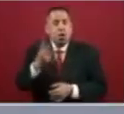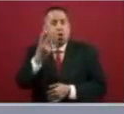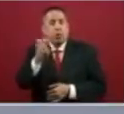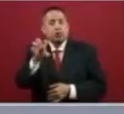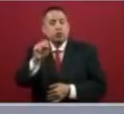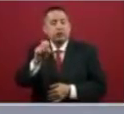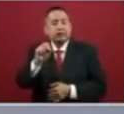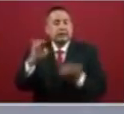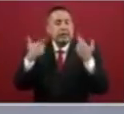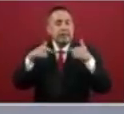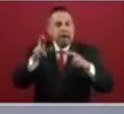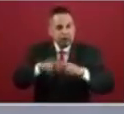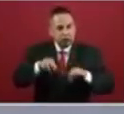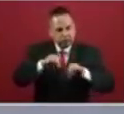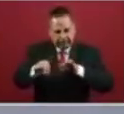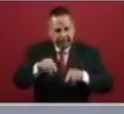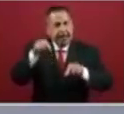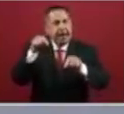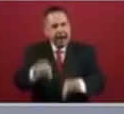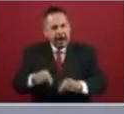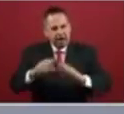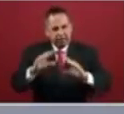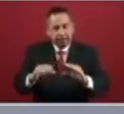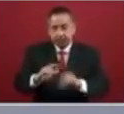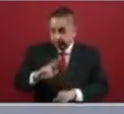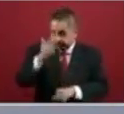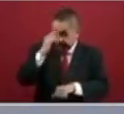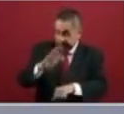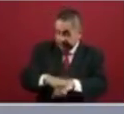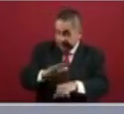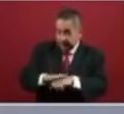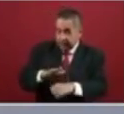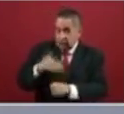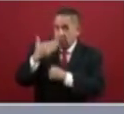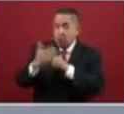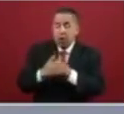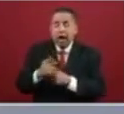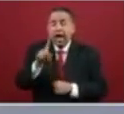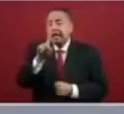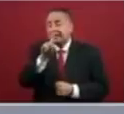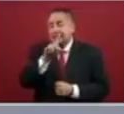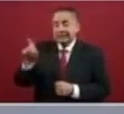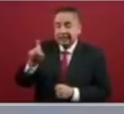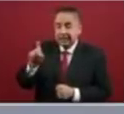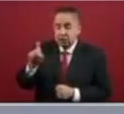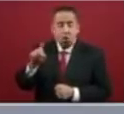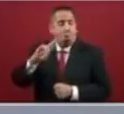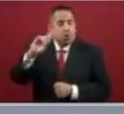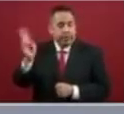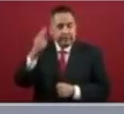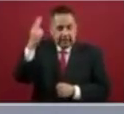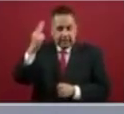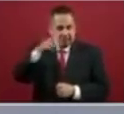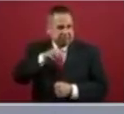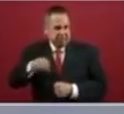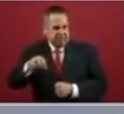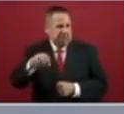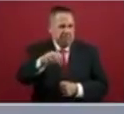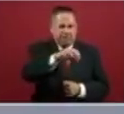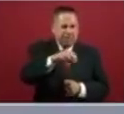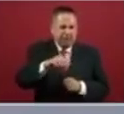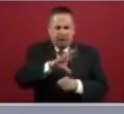460 maestros. Recuerdo que serán 100 las universidades del sistema